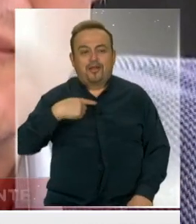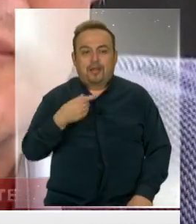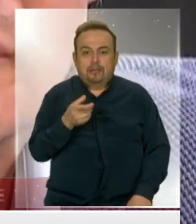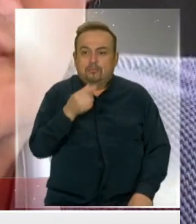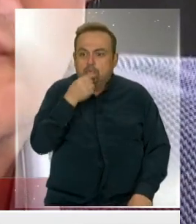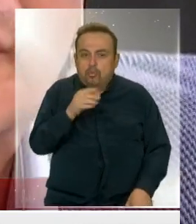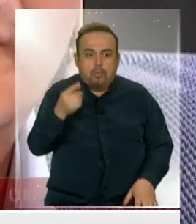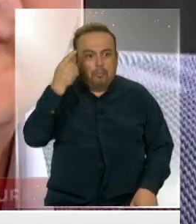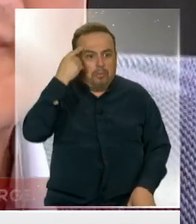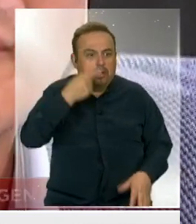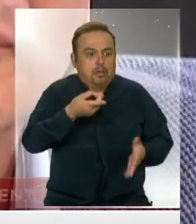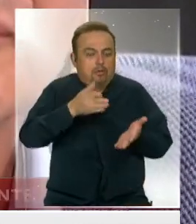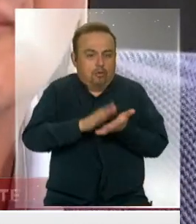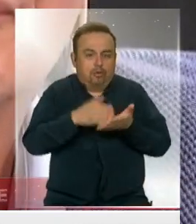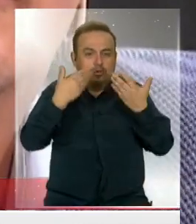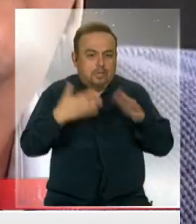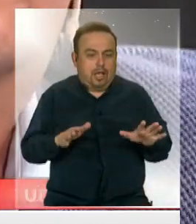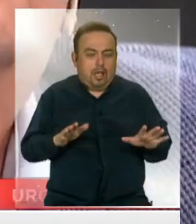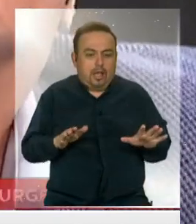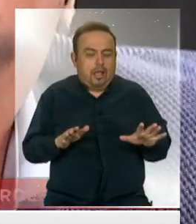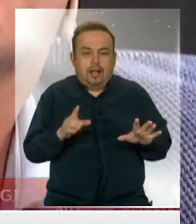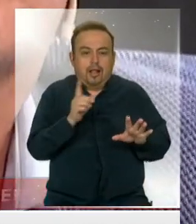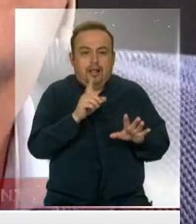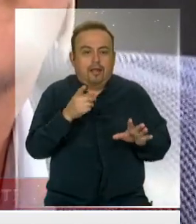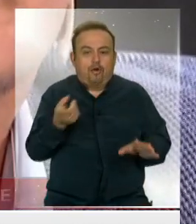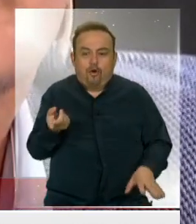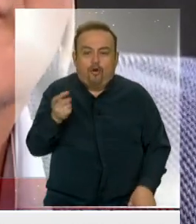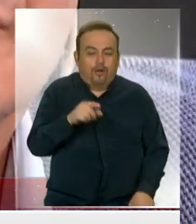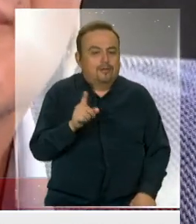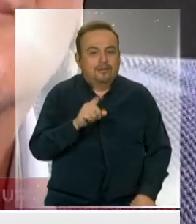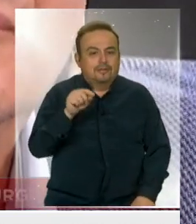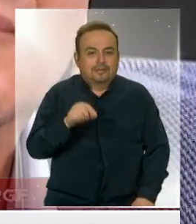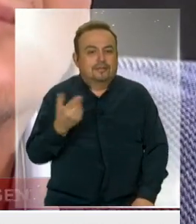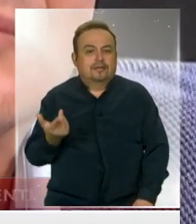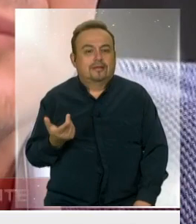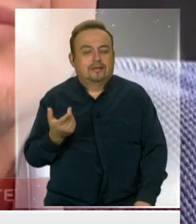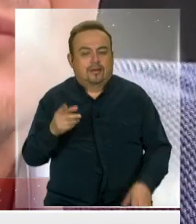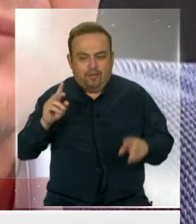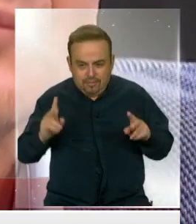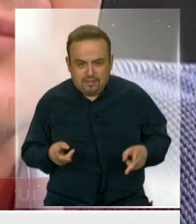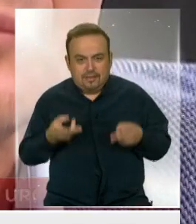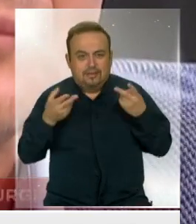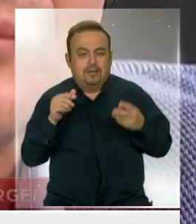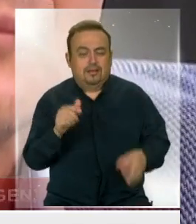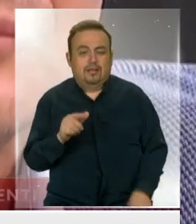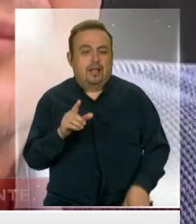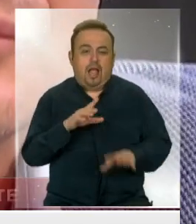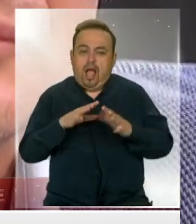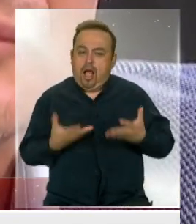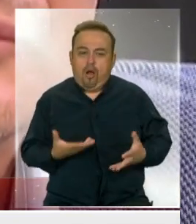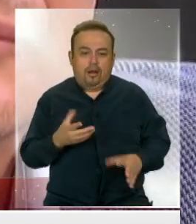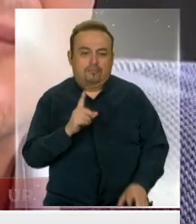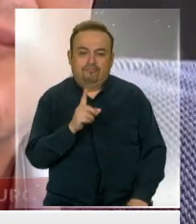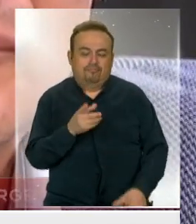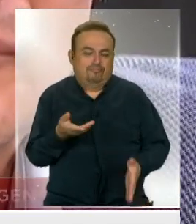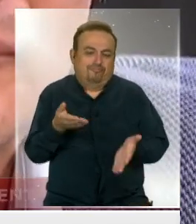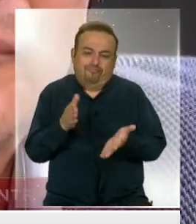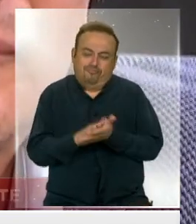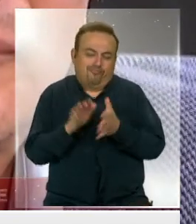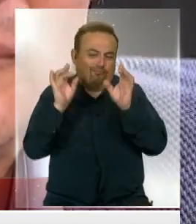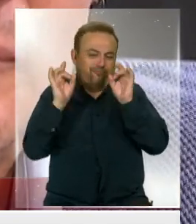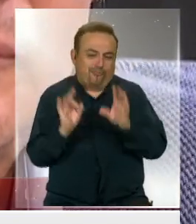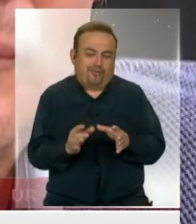en algún lugar que se había ido al otro lado y había vuelto. Y en este caso, esta vez no lo pudo superar. Un